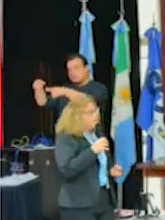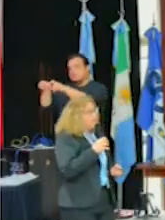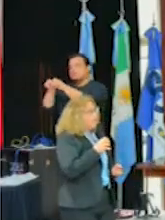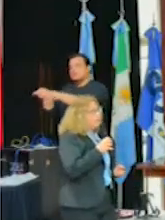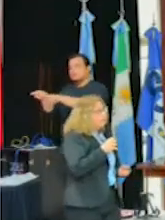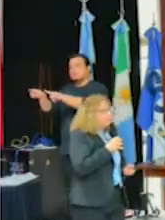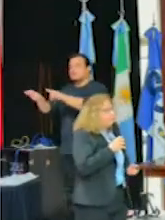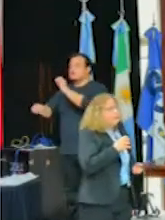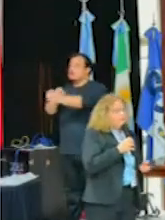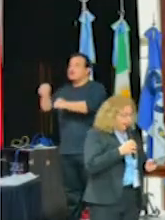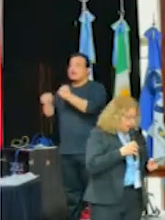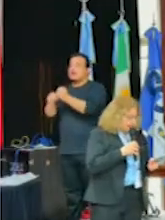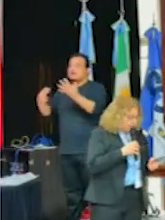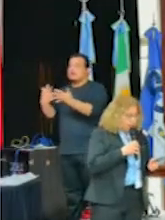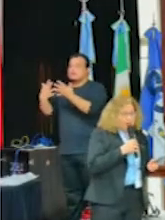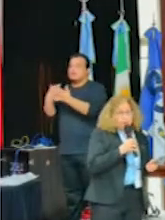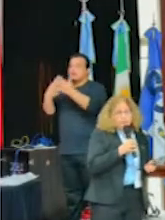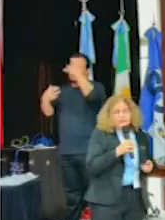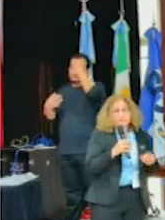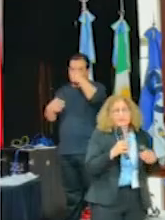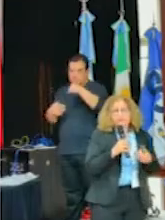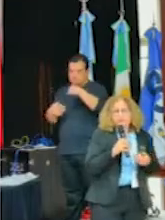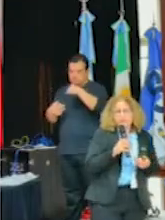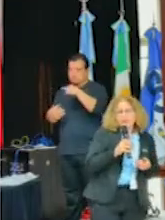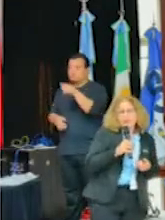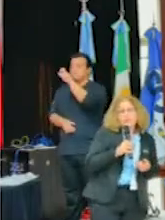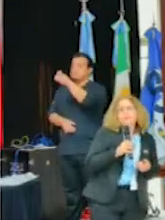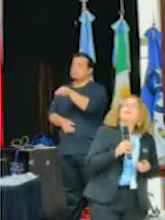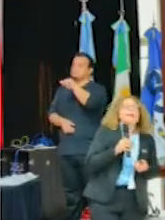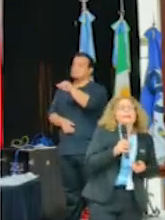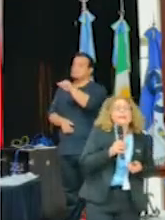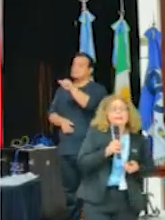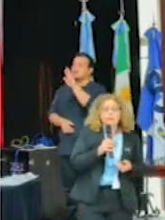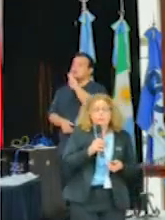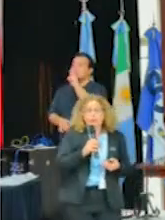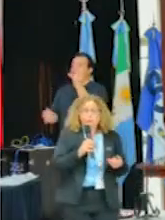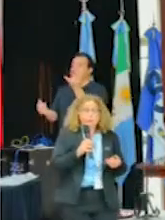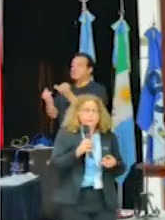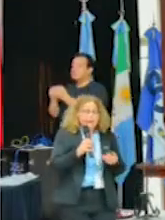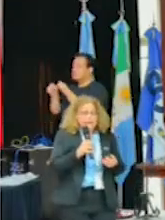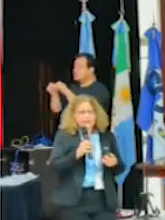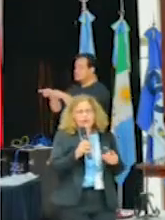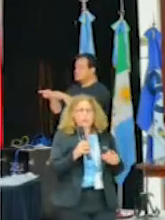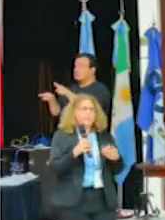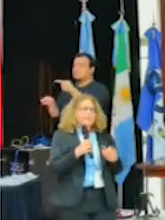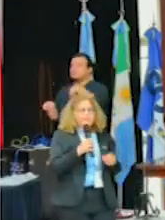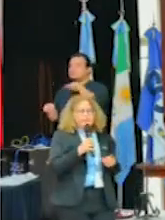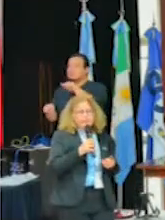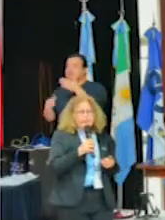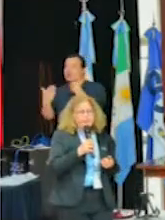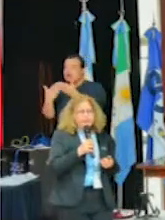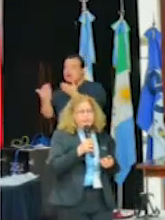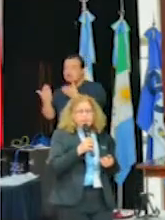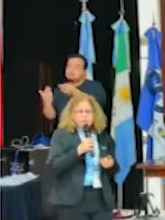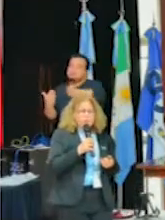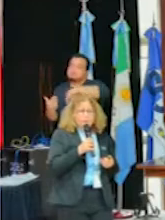días en el hospital, charlando con la esposa, ya preparando el final, le dijimos, bueno, ¿cómo pensaban